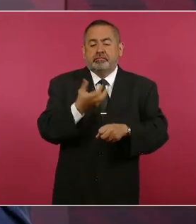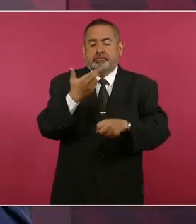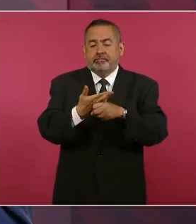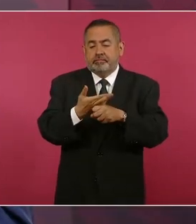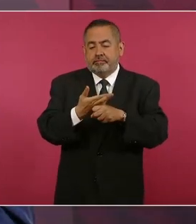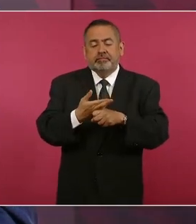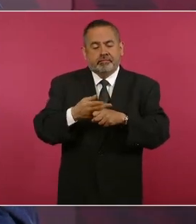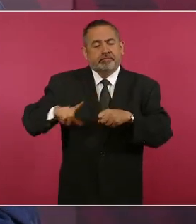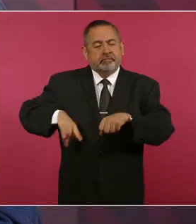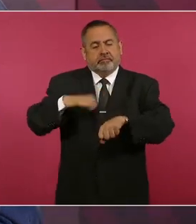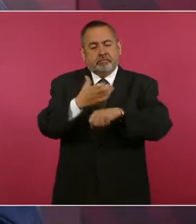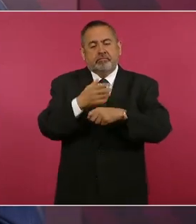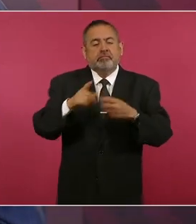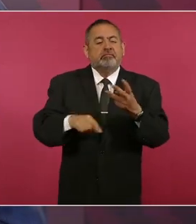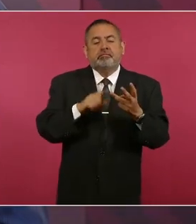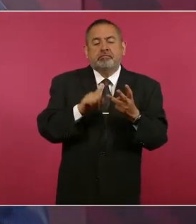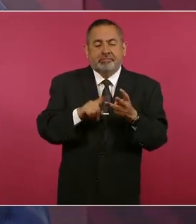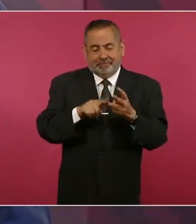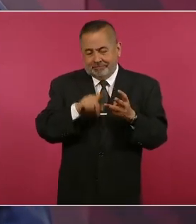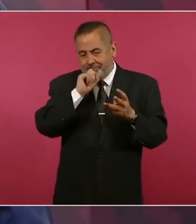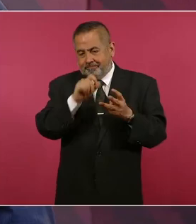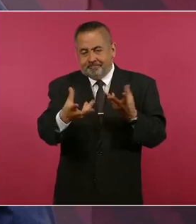de Gobernación,